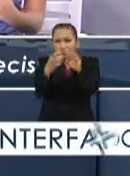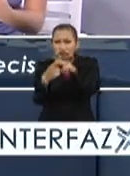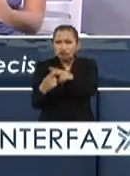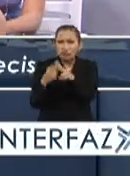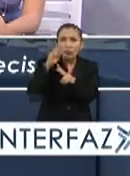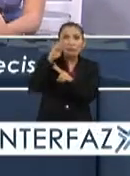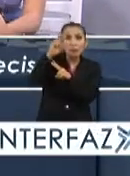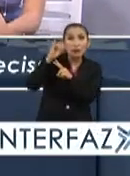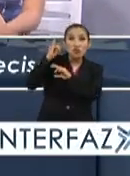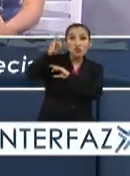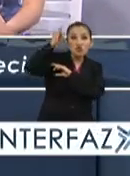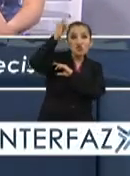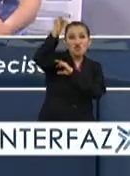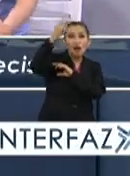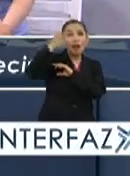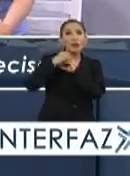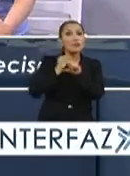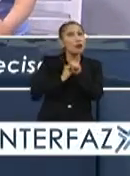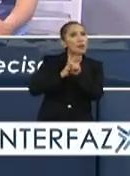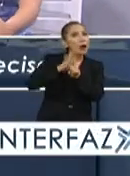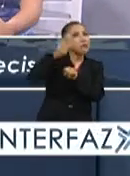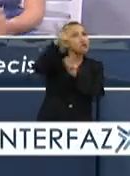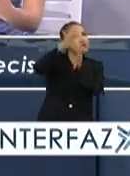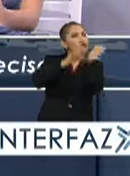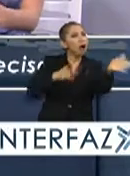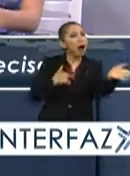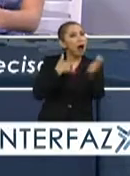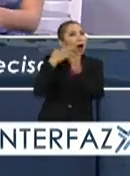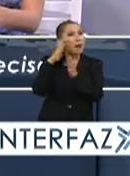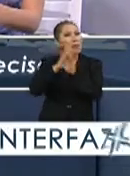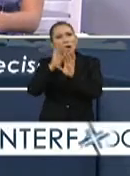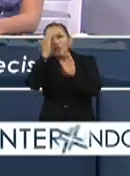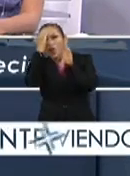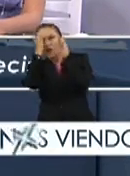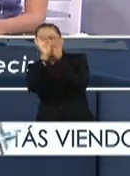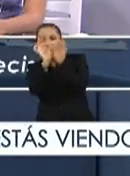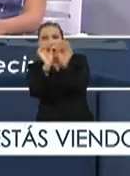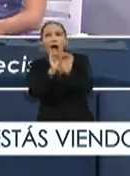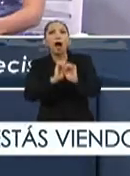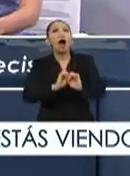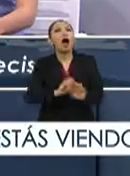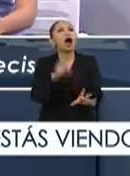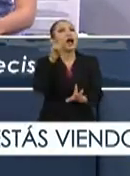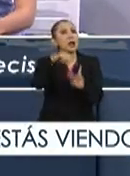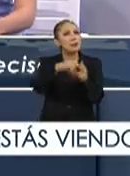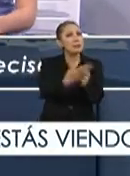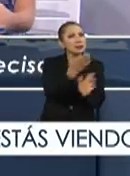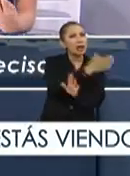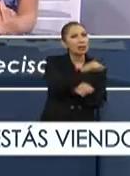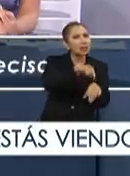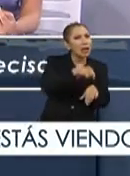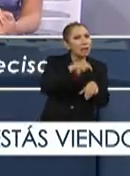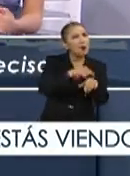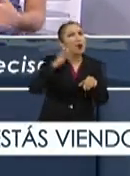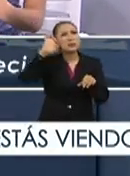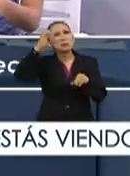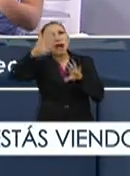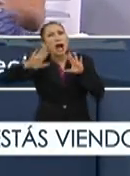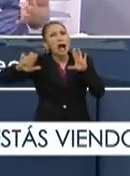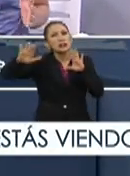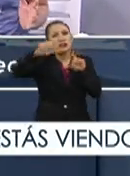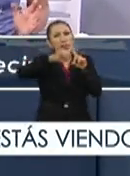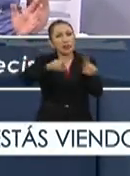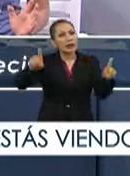que logran ver en el cosmos información que incluso nos acerca a conocer detalles sobre el origen del tiempo y el espacio,